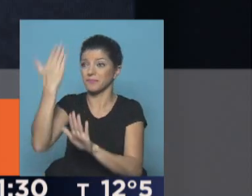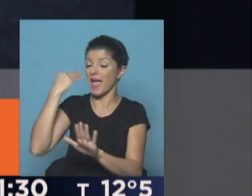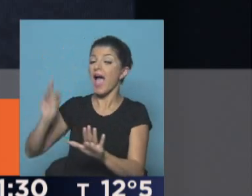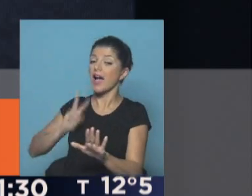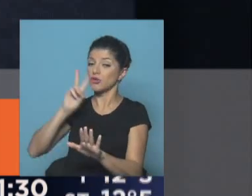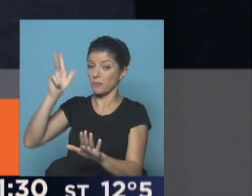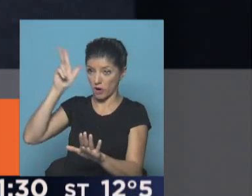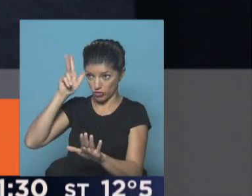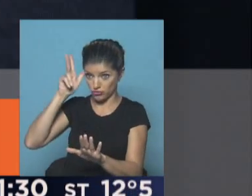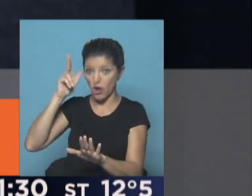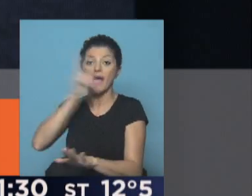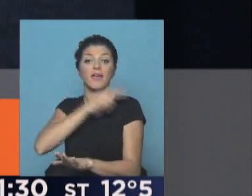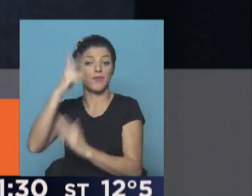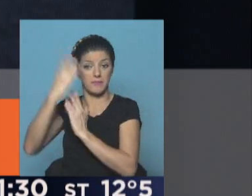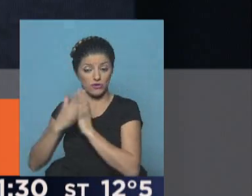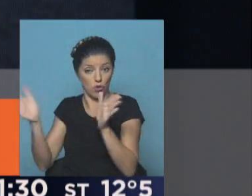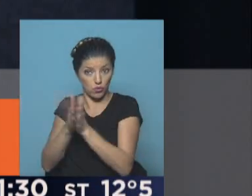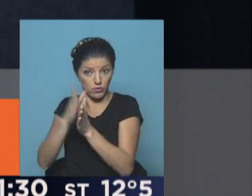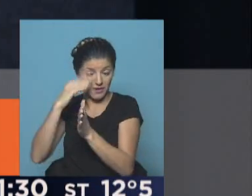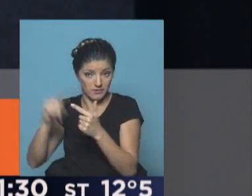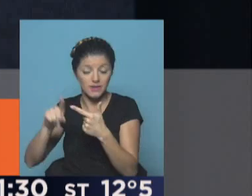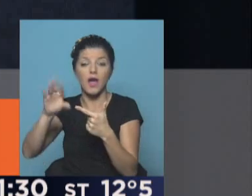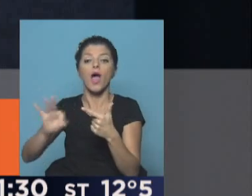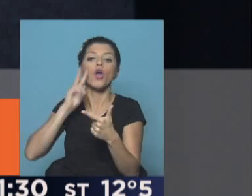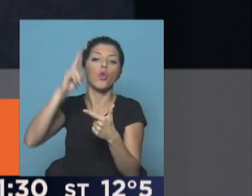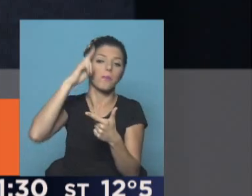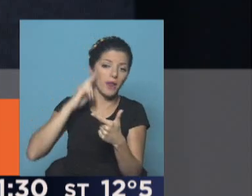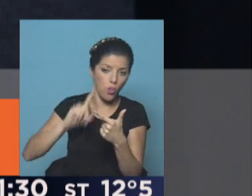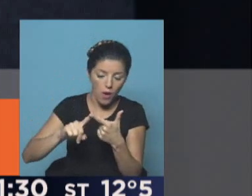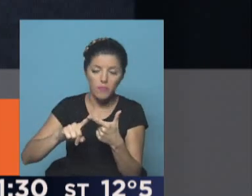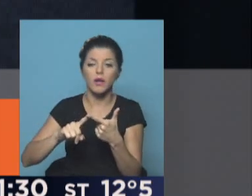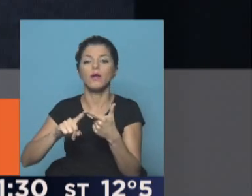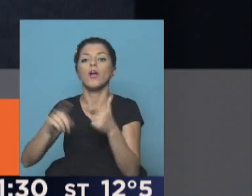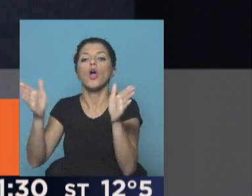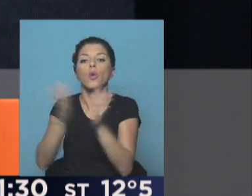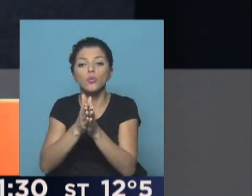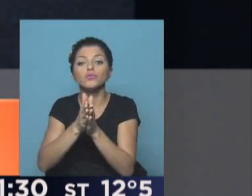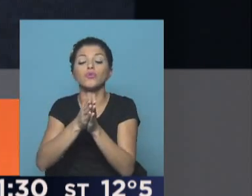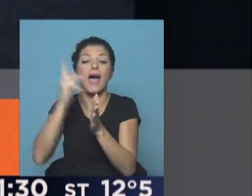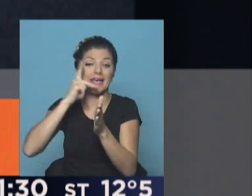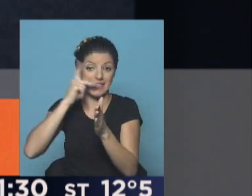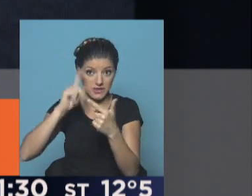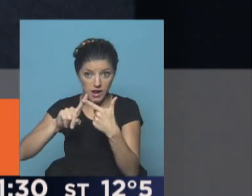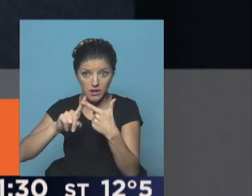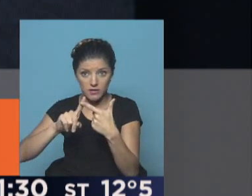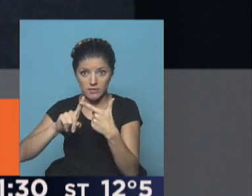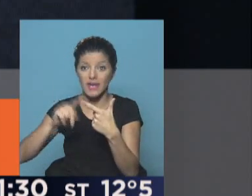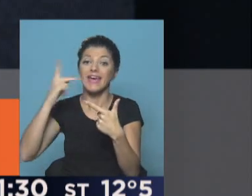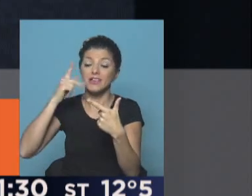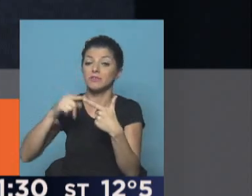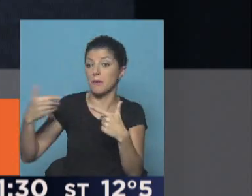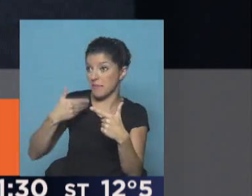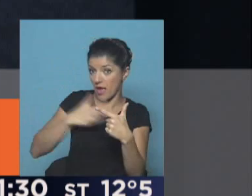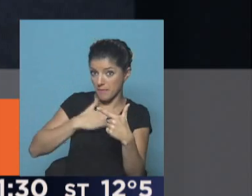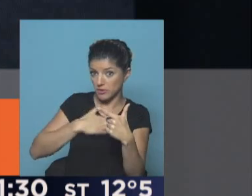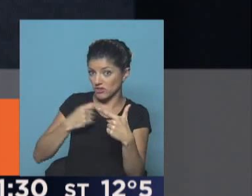jefe de gabinete de cristina era el del 2009 que aceptó ser testimonial con con kirchner en aquel momento kirchner me pide a mí a él yo le